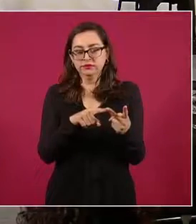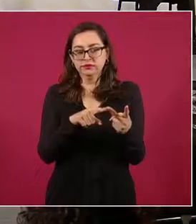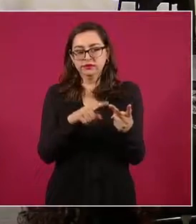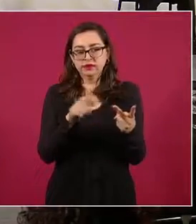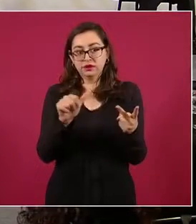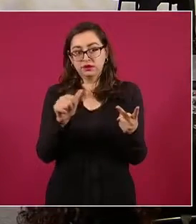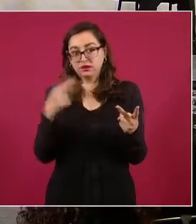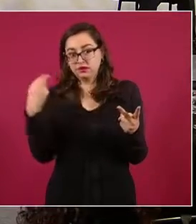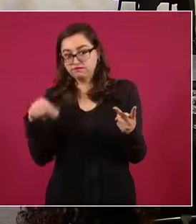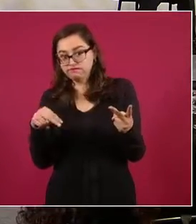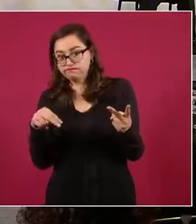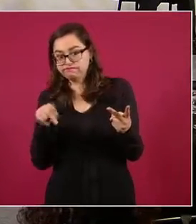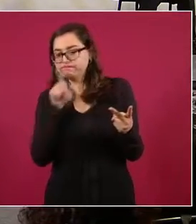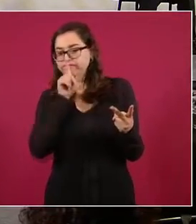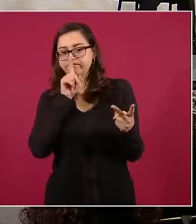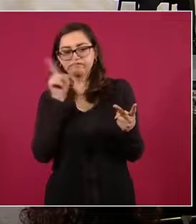otro.